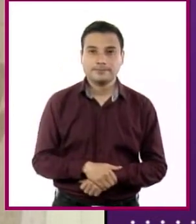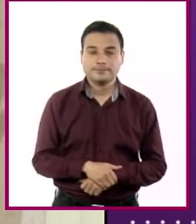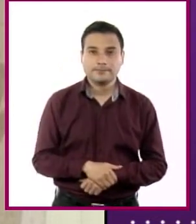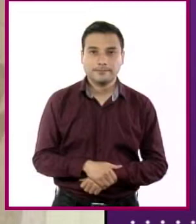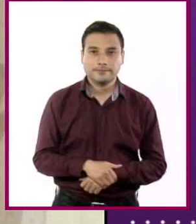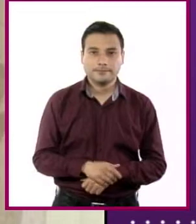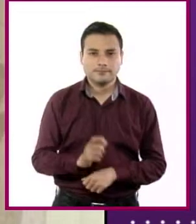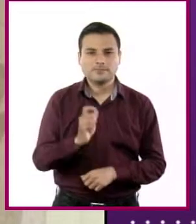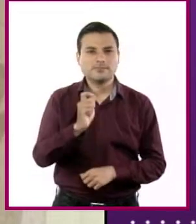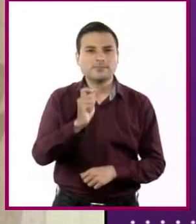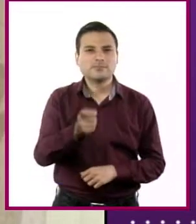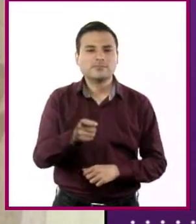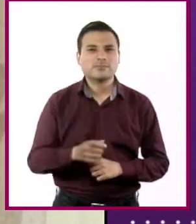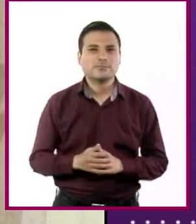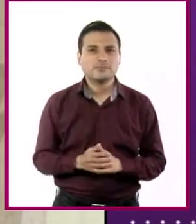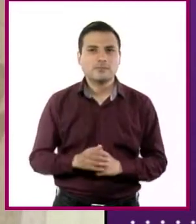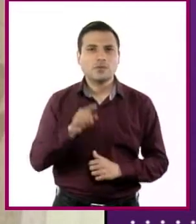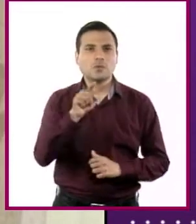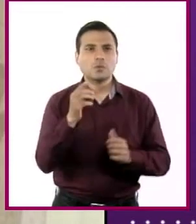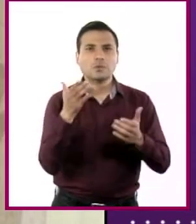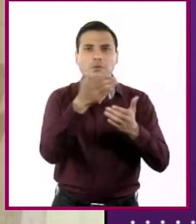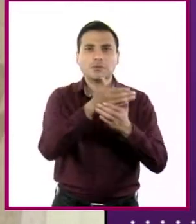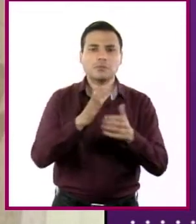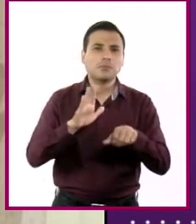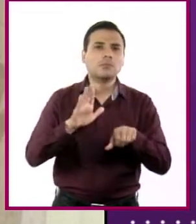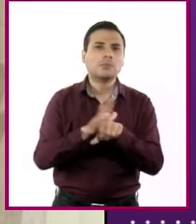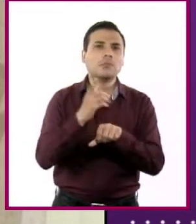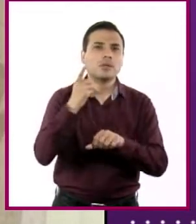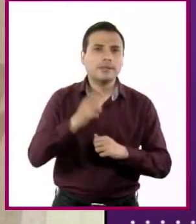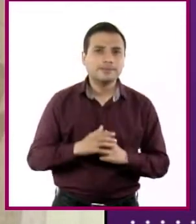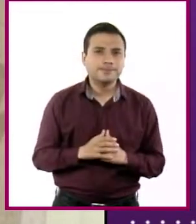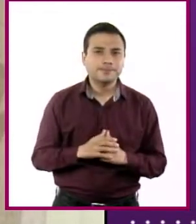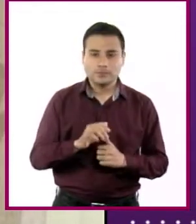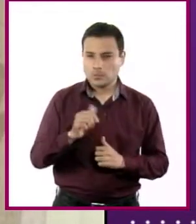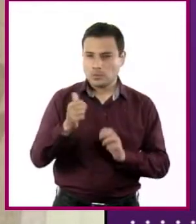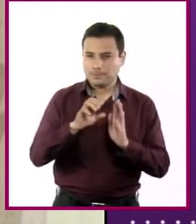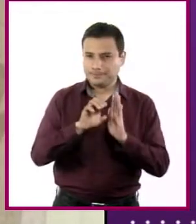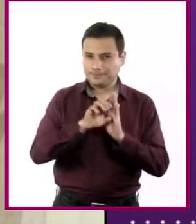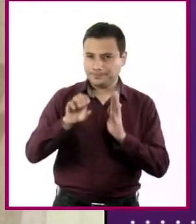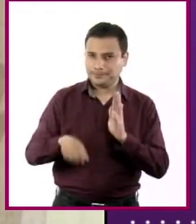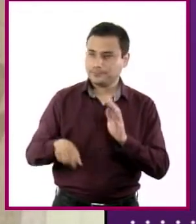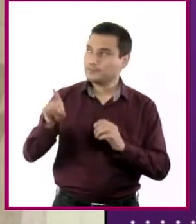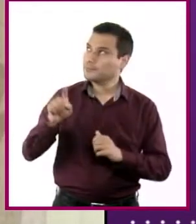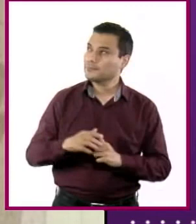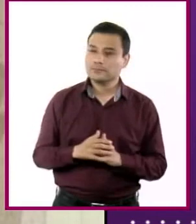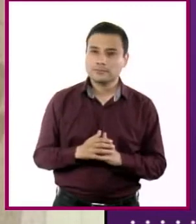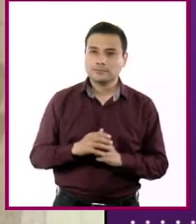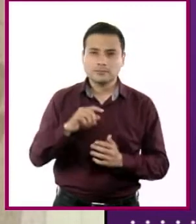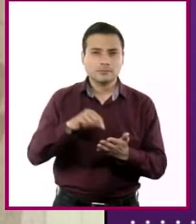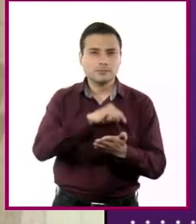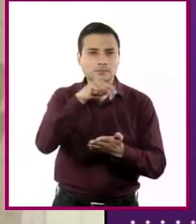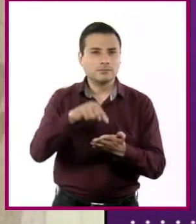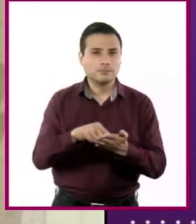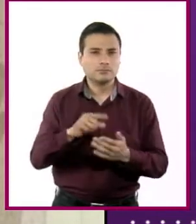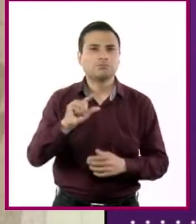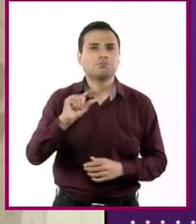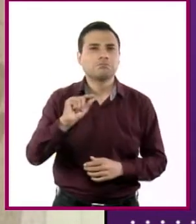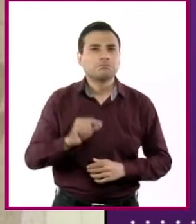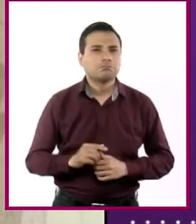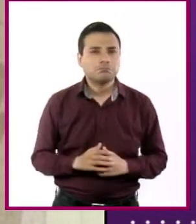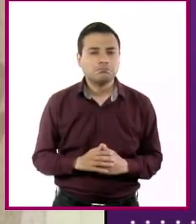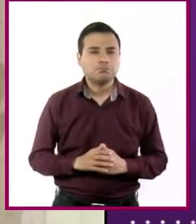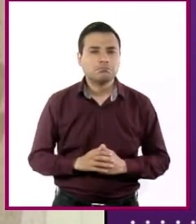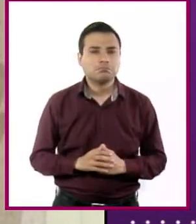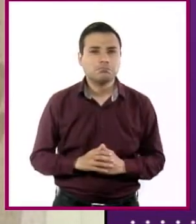there? Significa ¿por qué irás ahí? La oración Where will they take place? Significa ¿dónde se llevará a